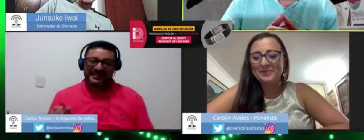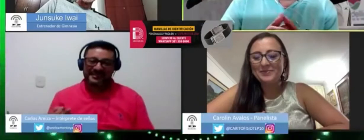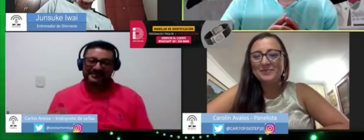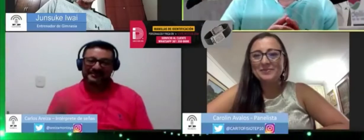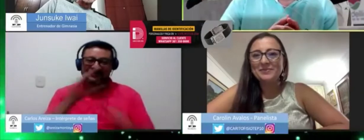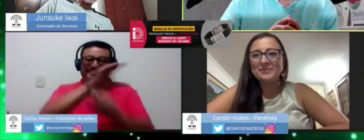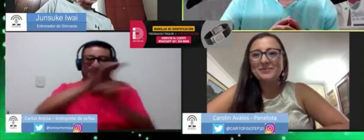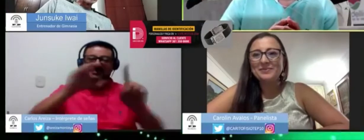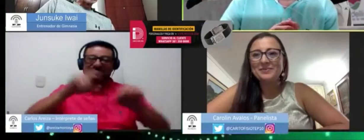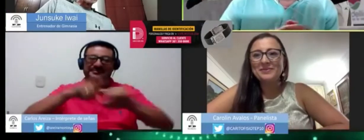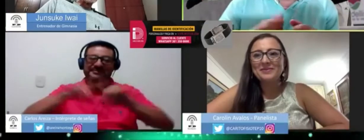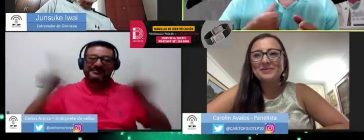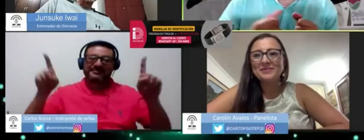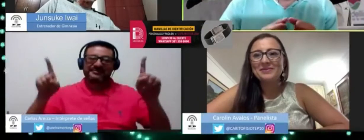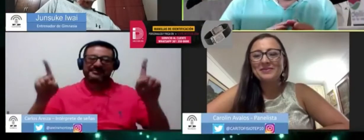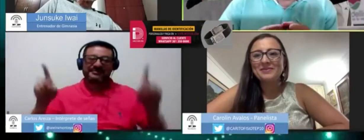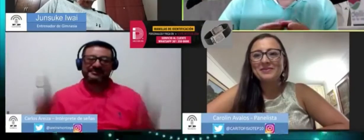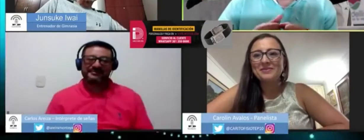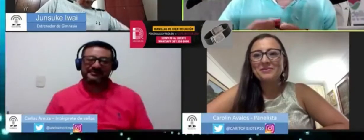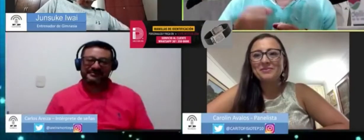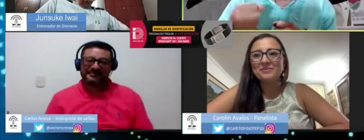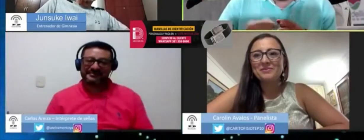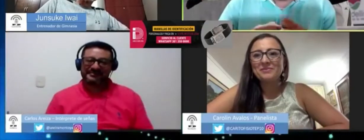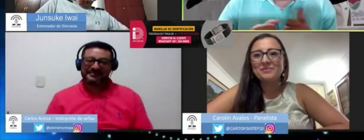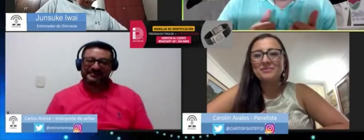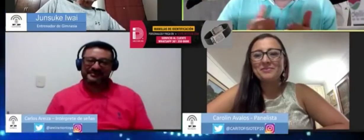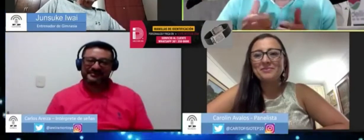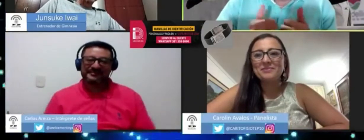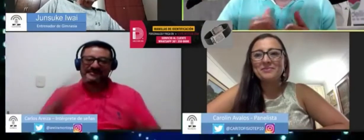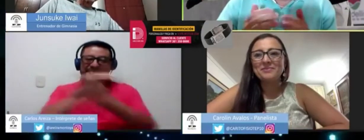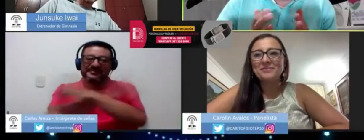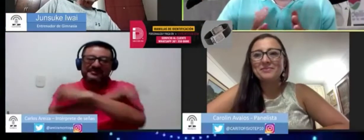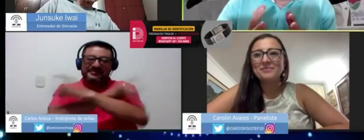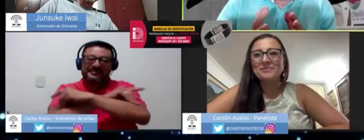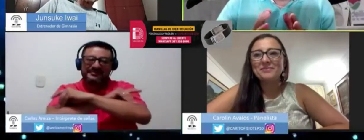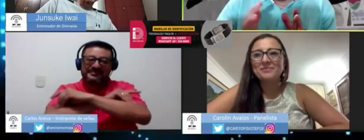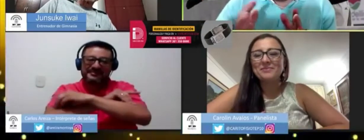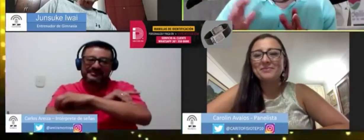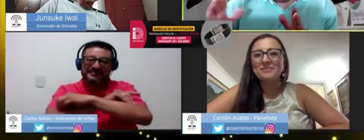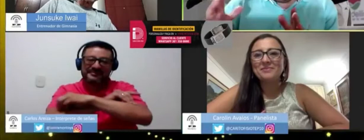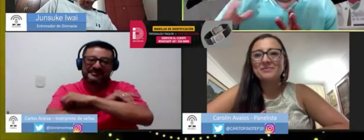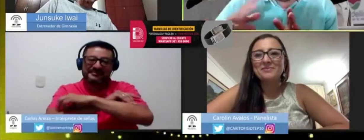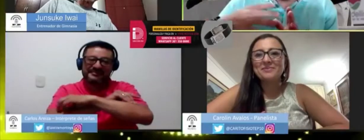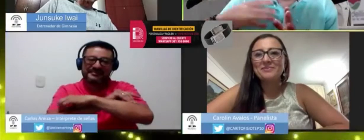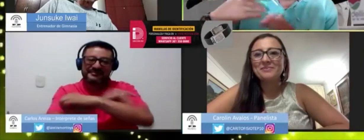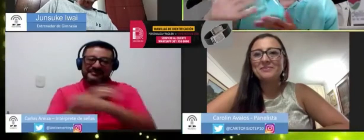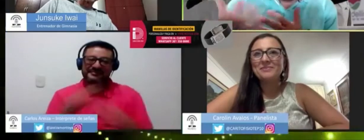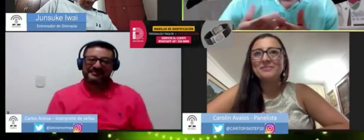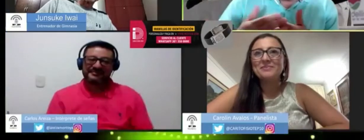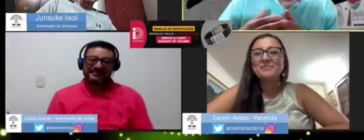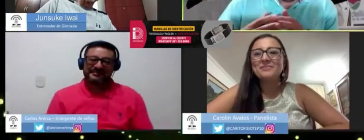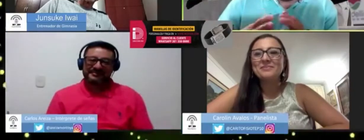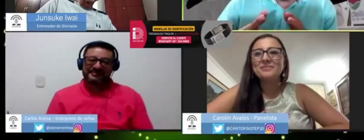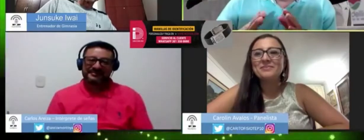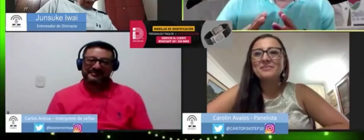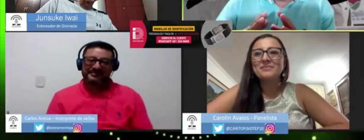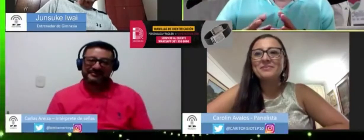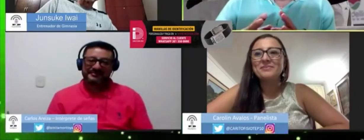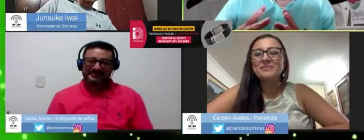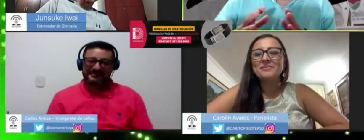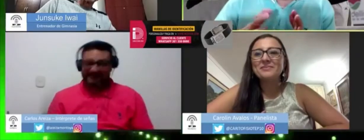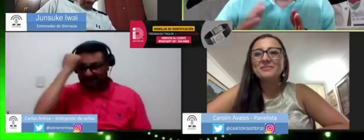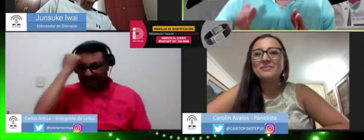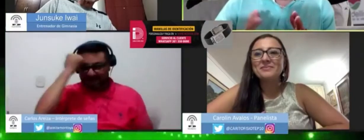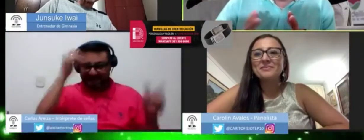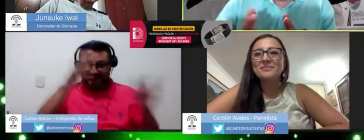también de esa disciplina, de ese temple, y hay veces en las funciones de los técnicos